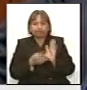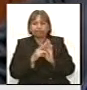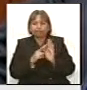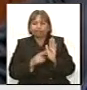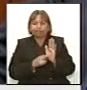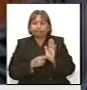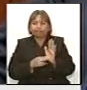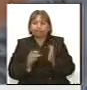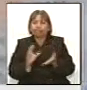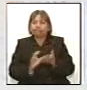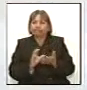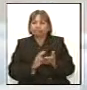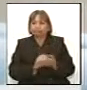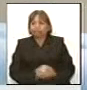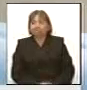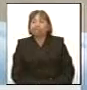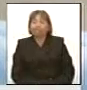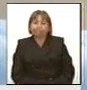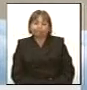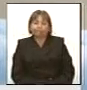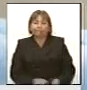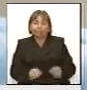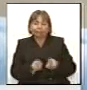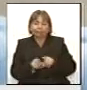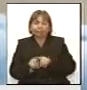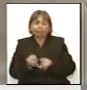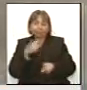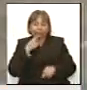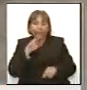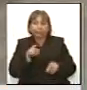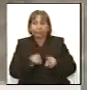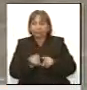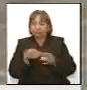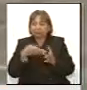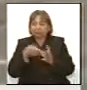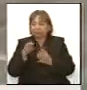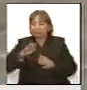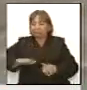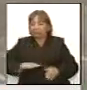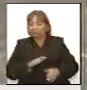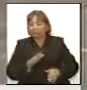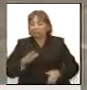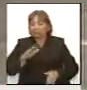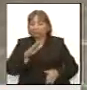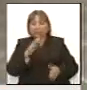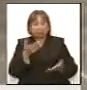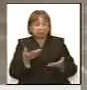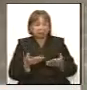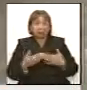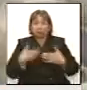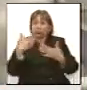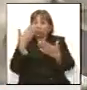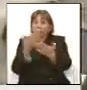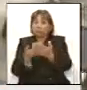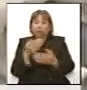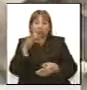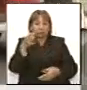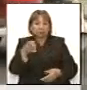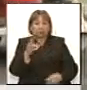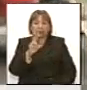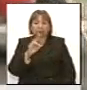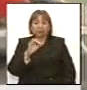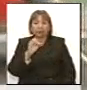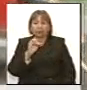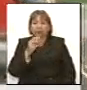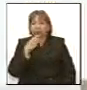Ley de Contrataciones. Asimismo, se busca facilitar el acceso vial y peatonal hacia las principales sedes deportivas que son La Videna,